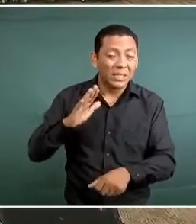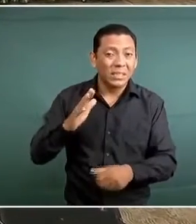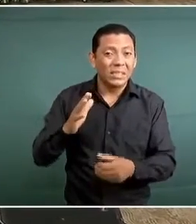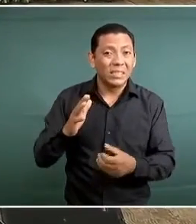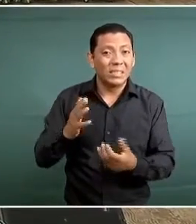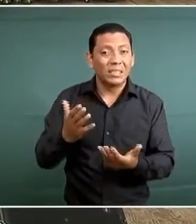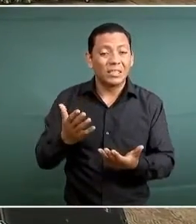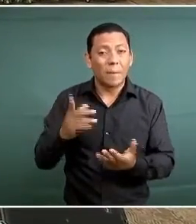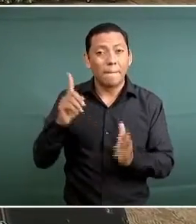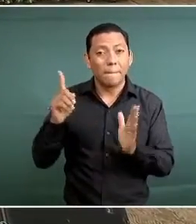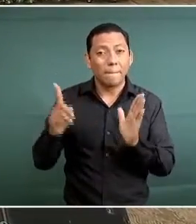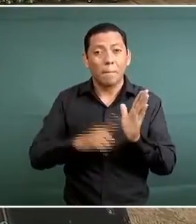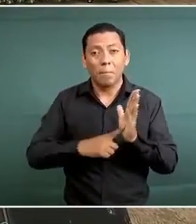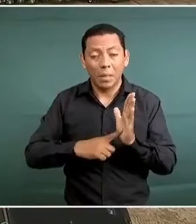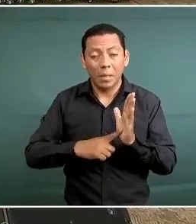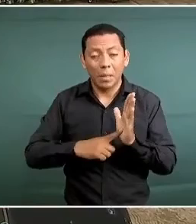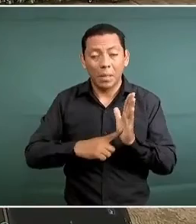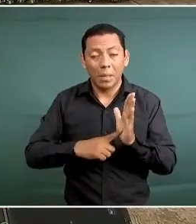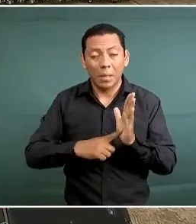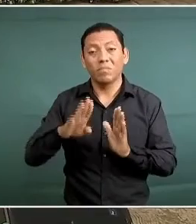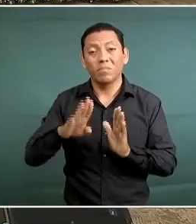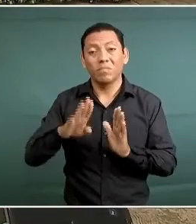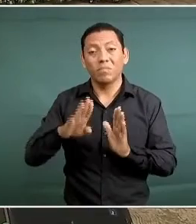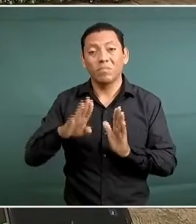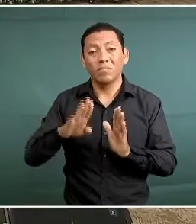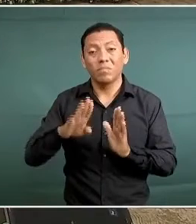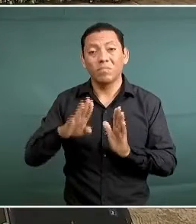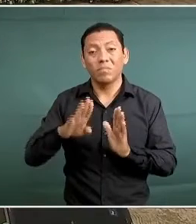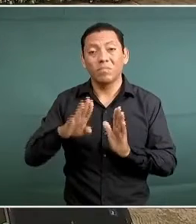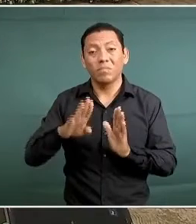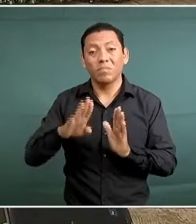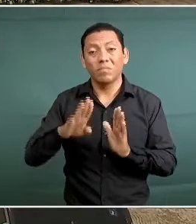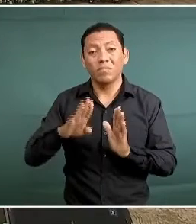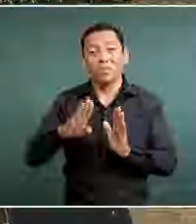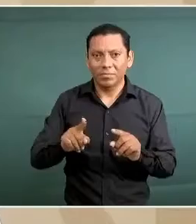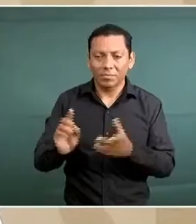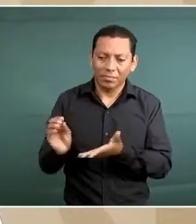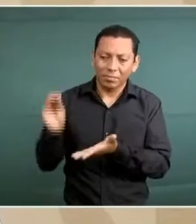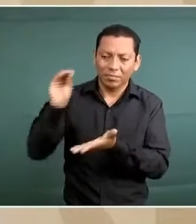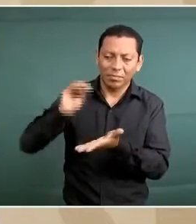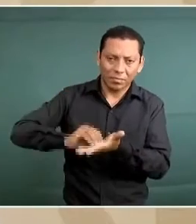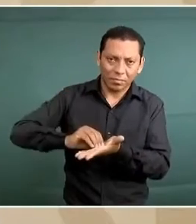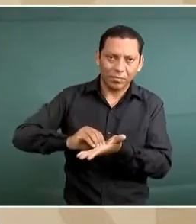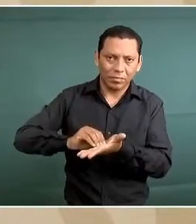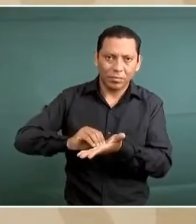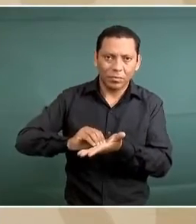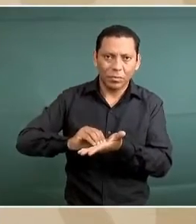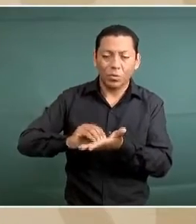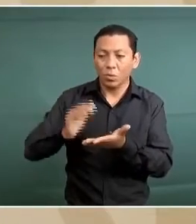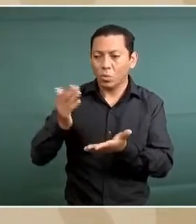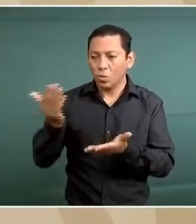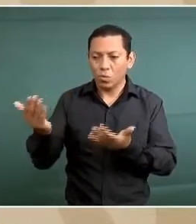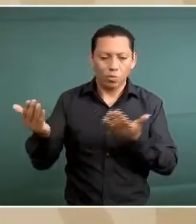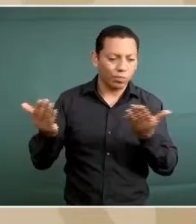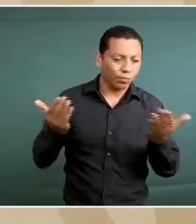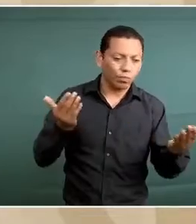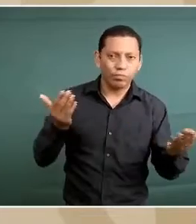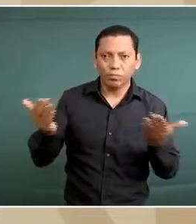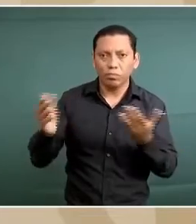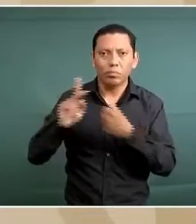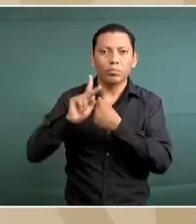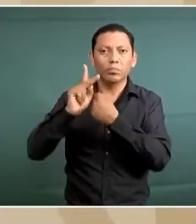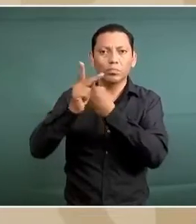mil fallecidos registrados en comparación con otros